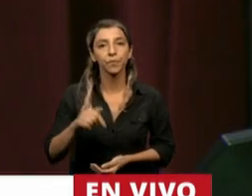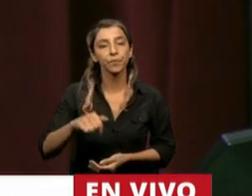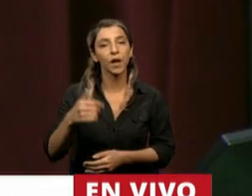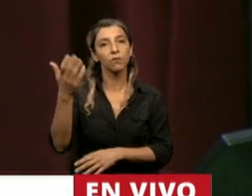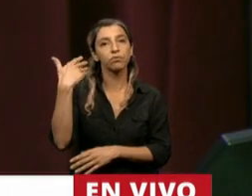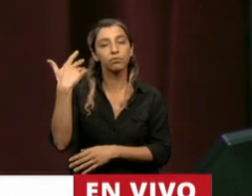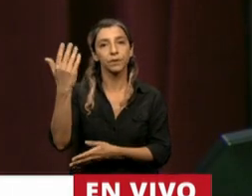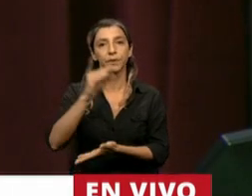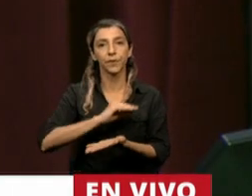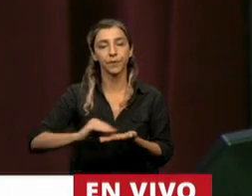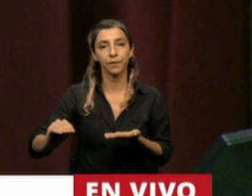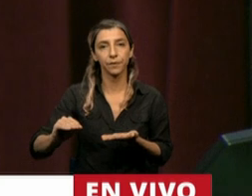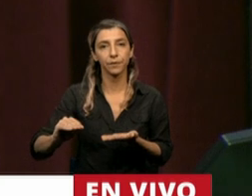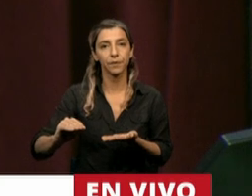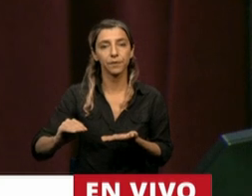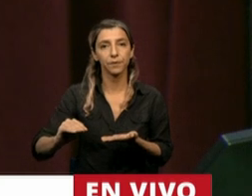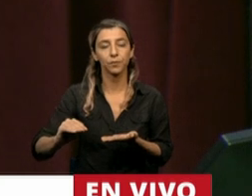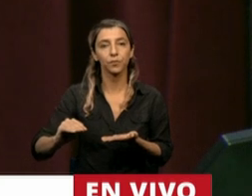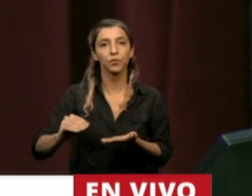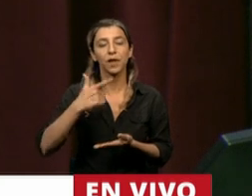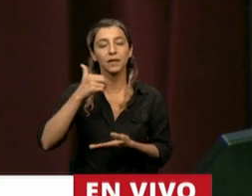la palabra la diputada alma